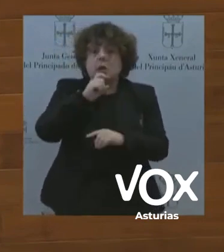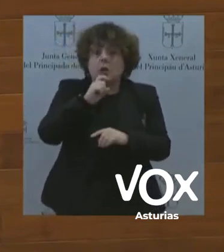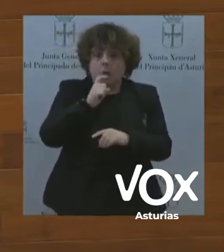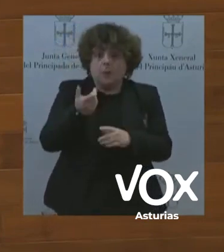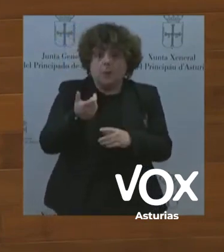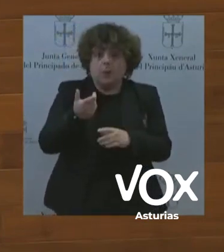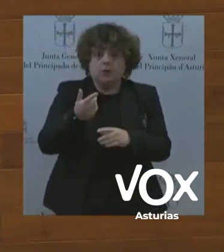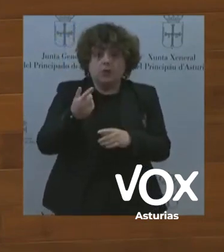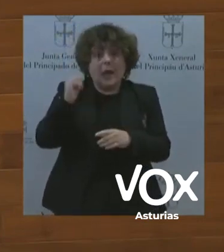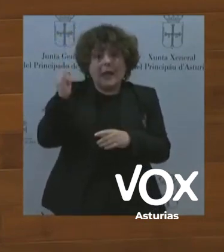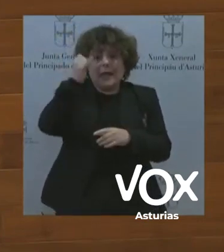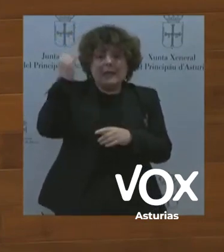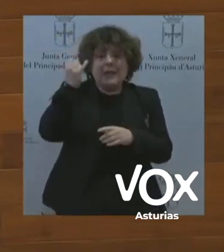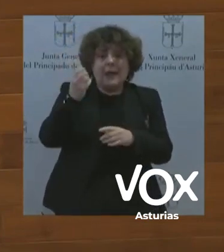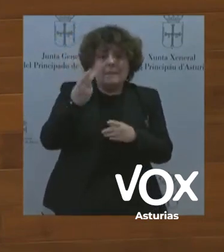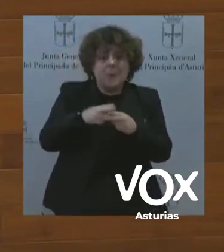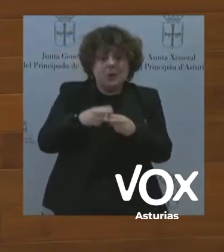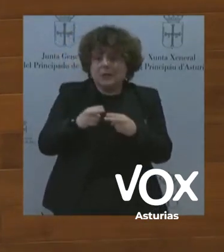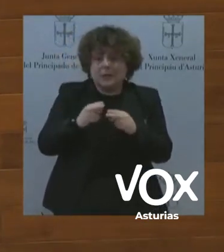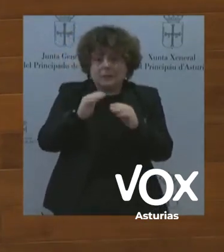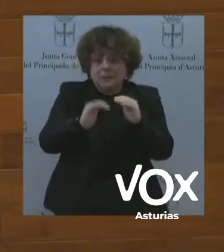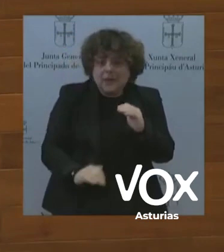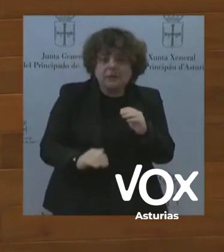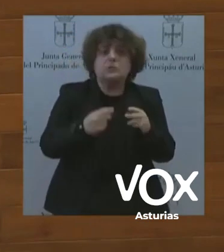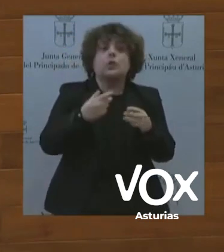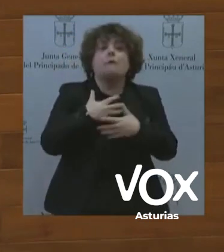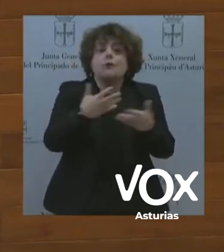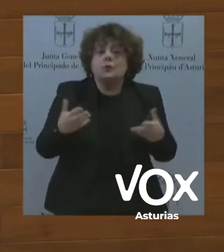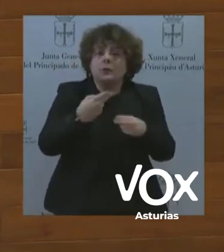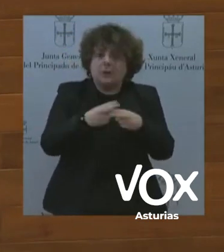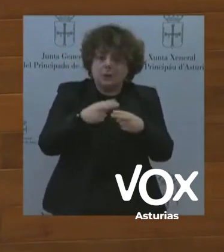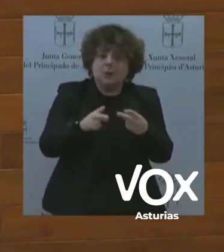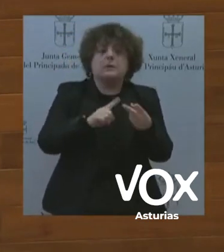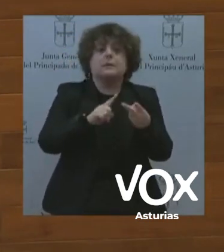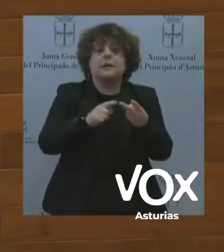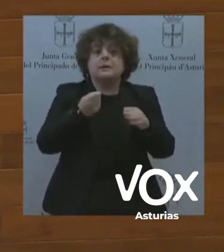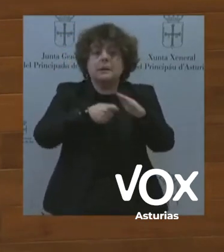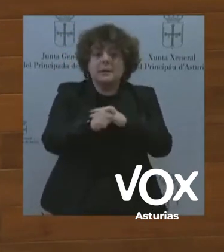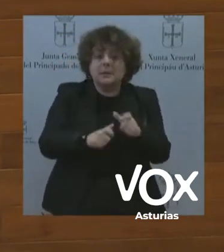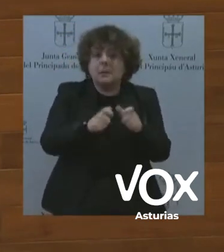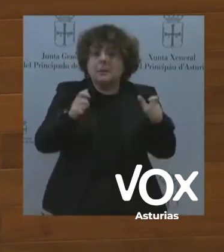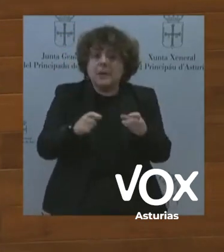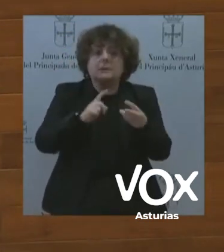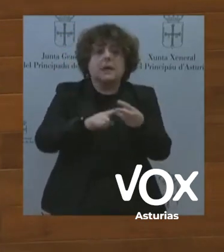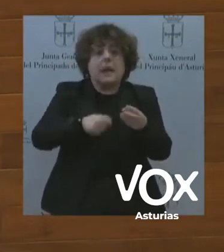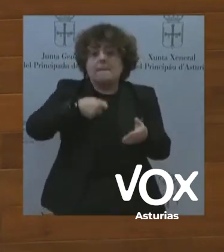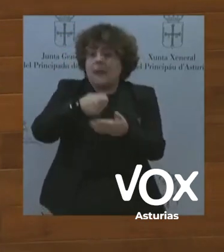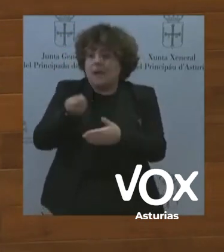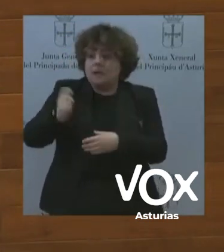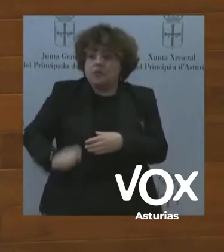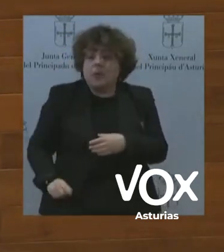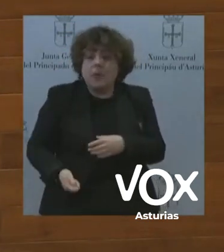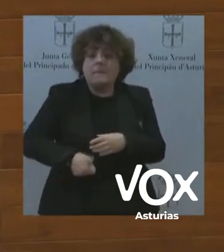política, 2, con mayor inversión y 3, pagándoles más porque el Partido Socialista sí que tiene presupuesto de